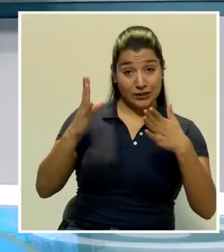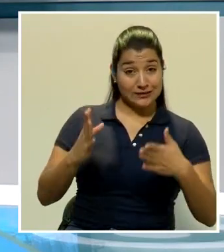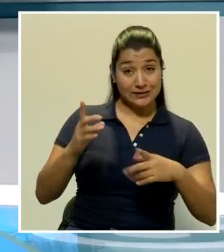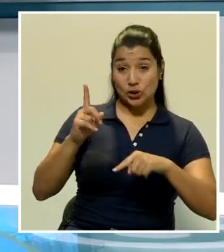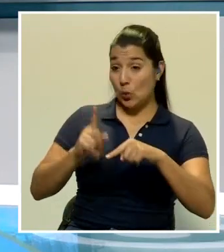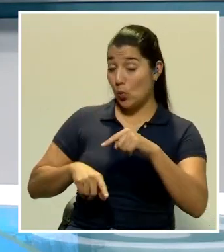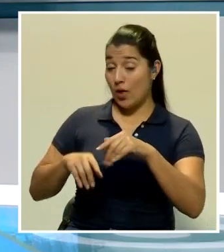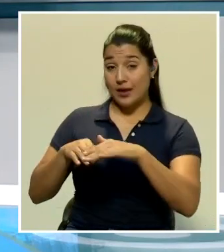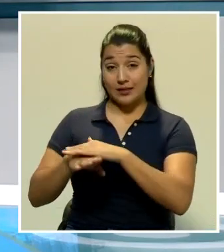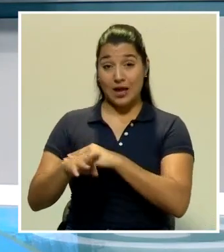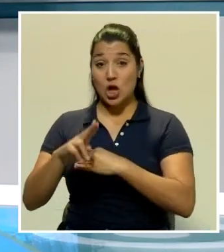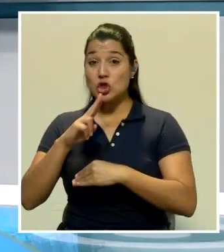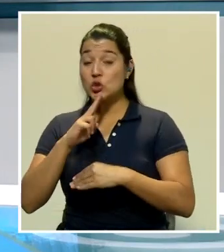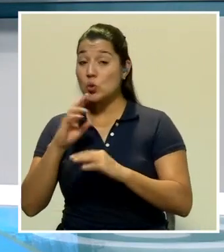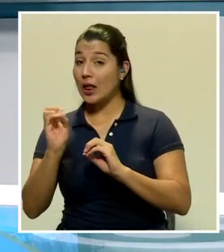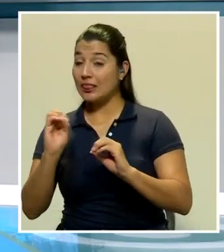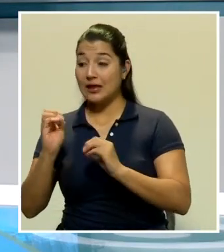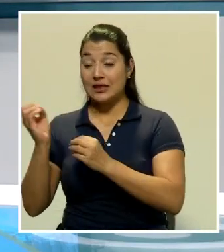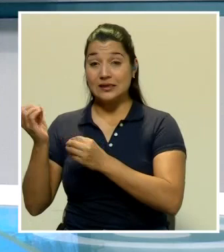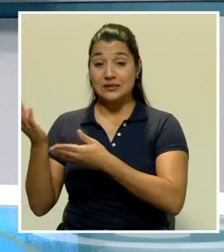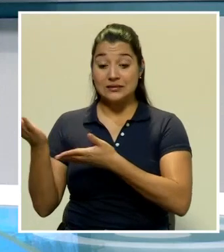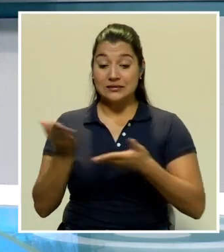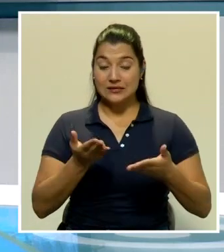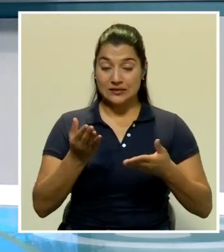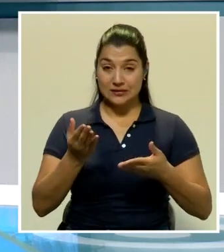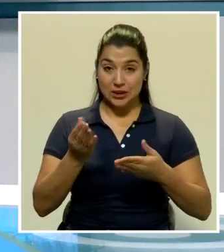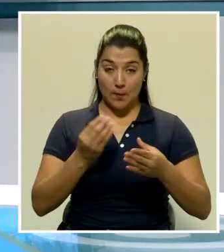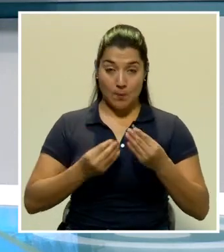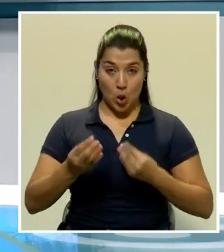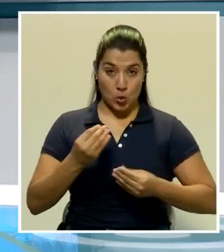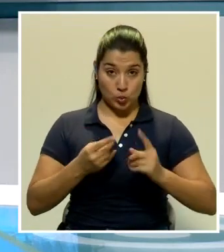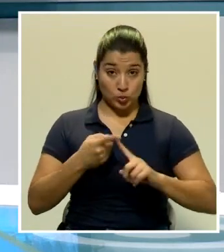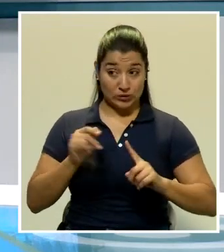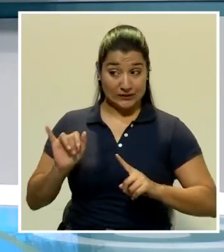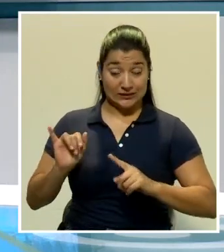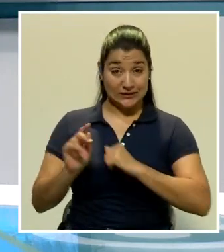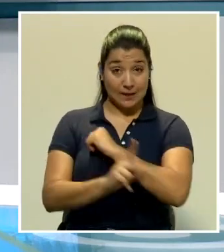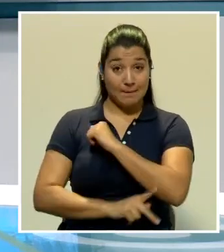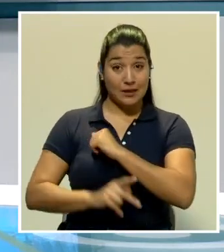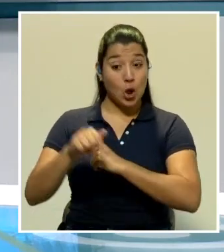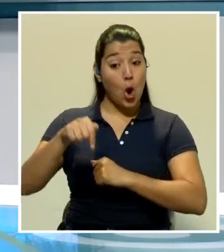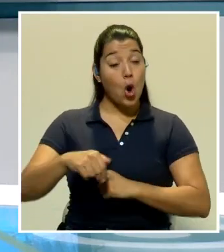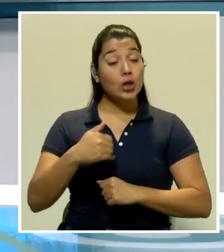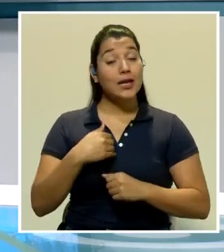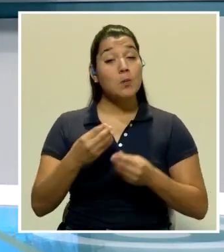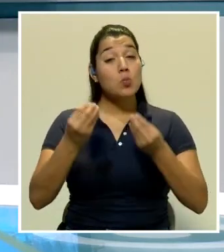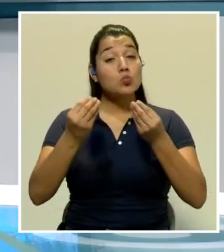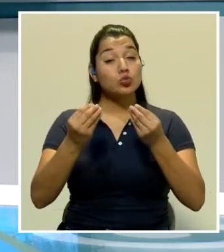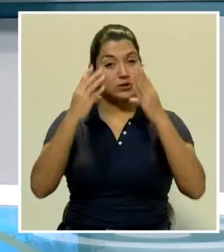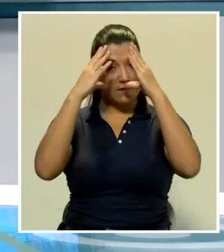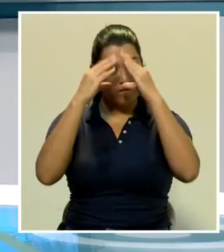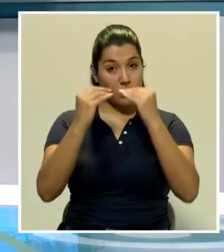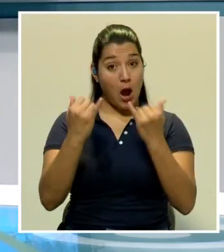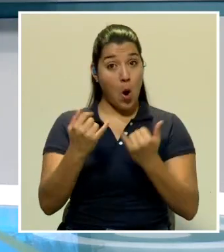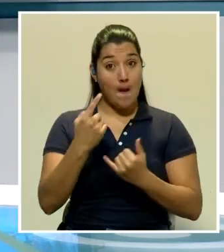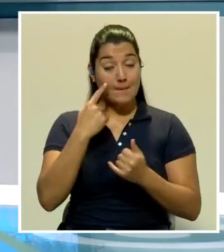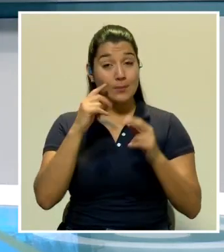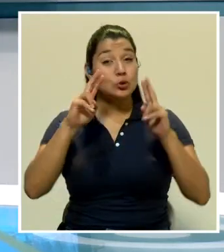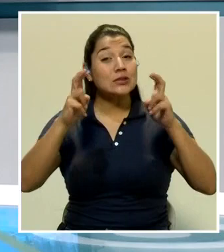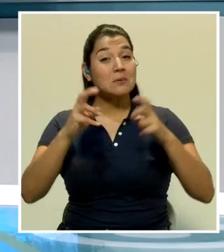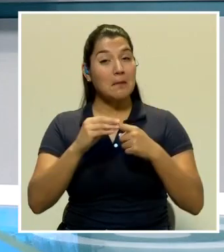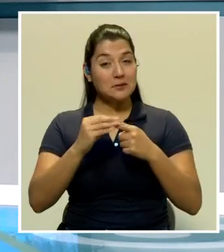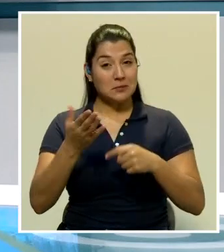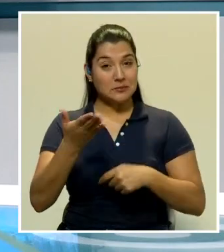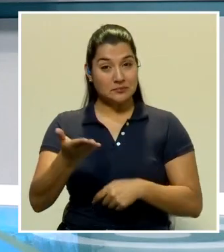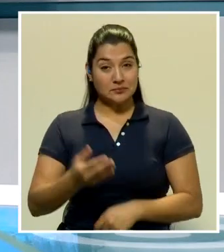ese país. Hoy tenemos una agenda noticiosa muy intensa, así que vayamos a ver ahora nuestros titulares.